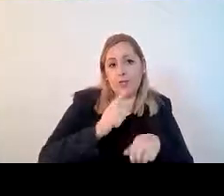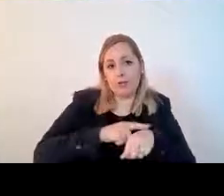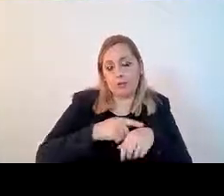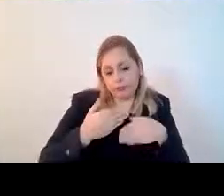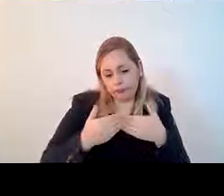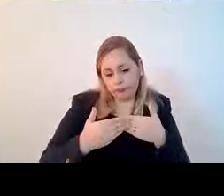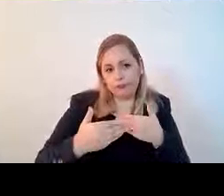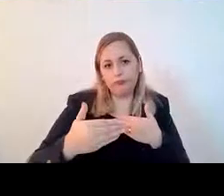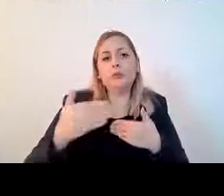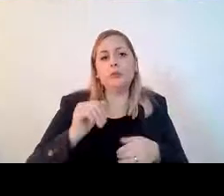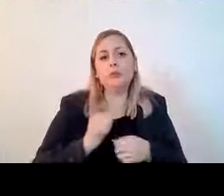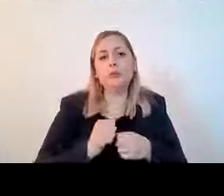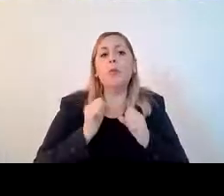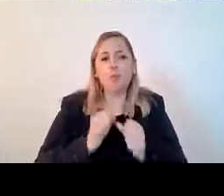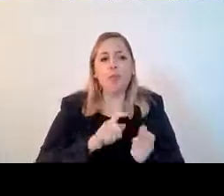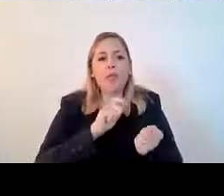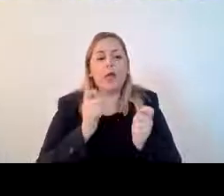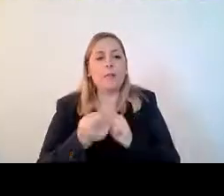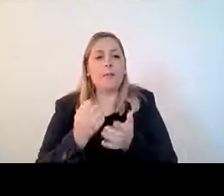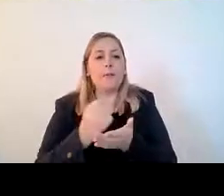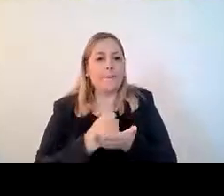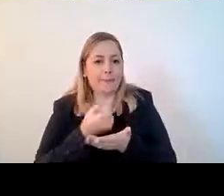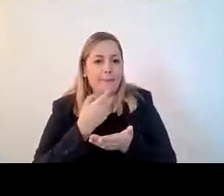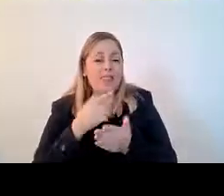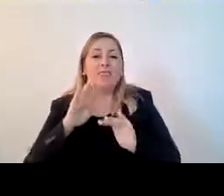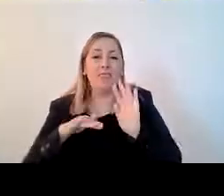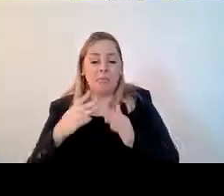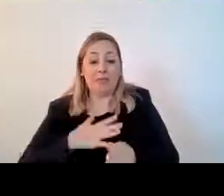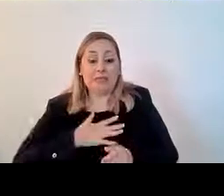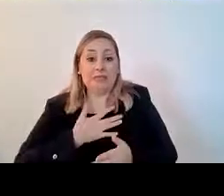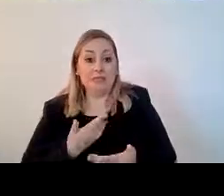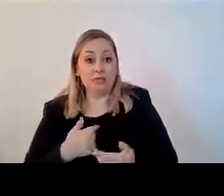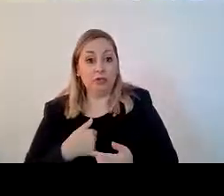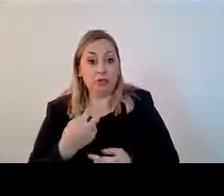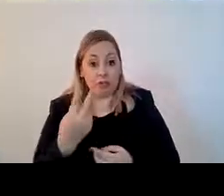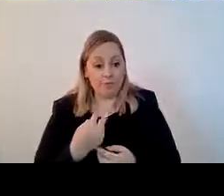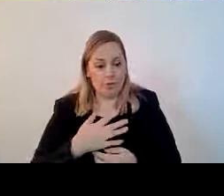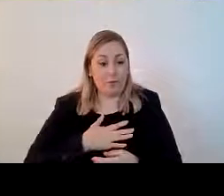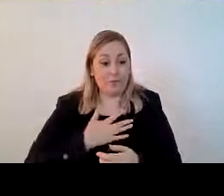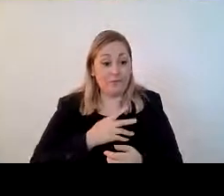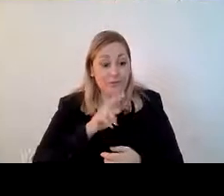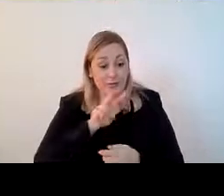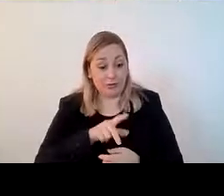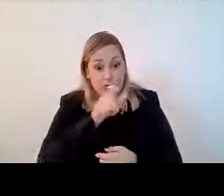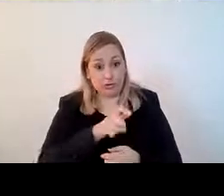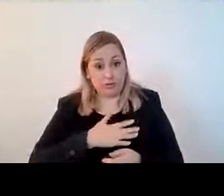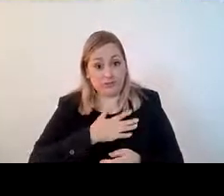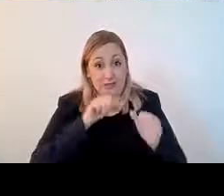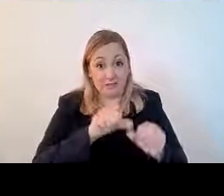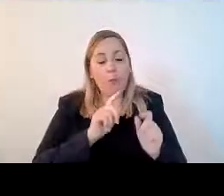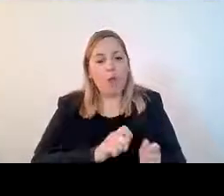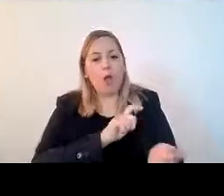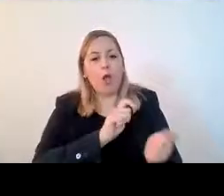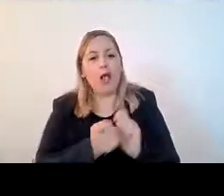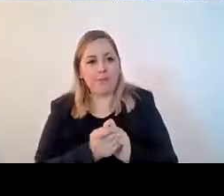términos generales, se pueden cambiar los medicamentos según los efectos, si yo estoy viendo que le hacen mal, yo puedo cambiar de medicamento.